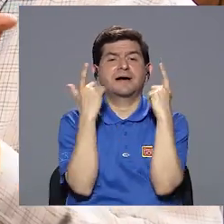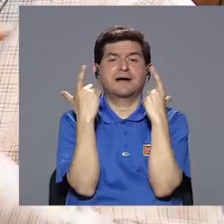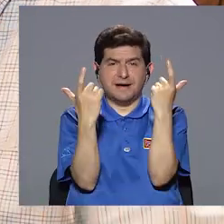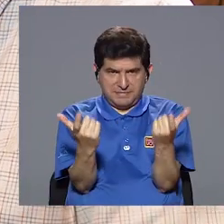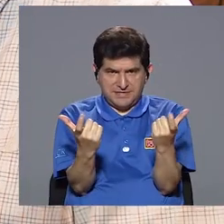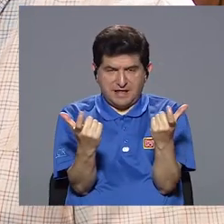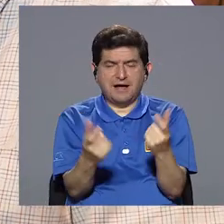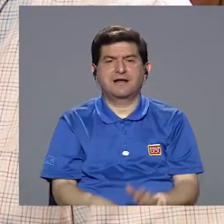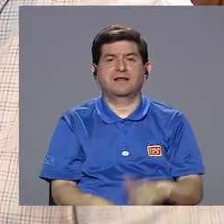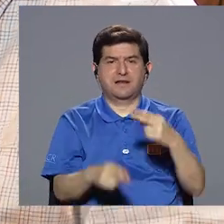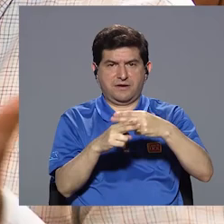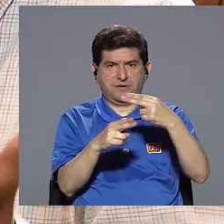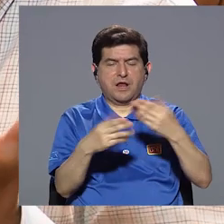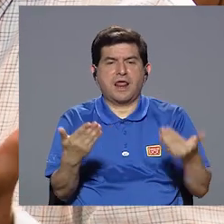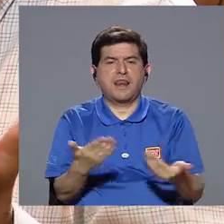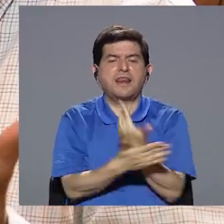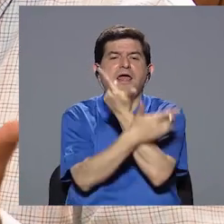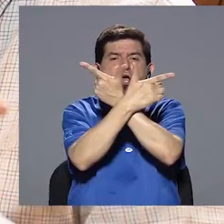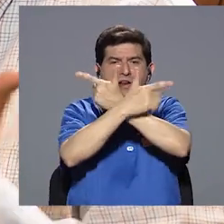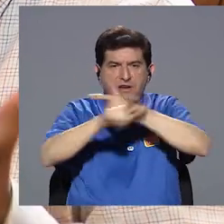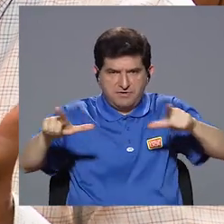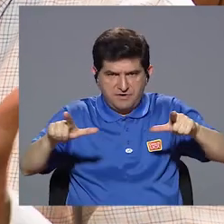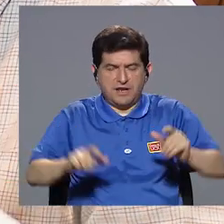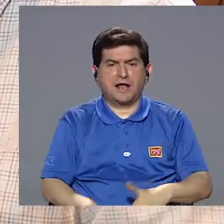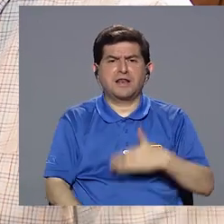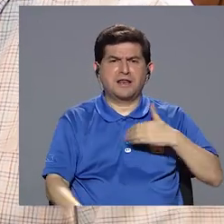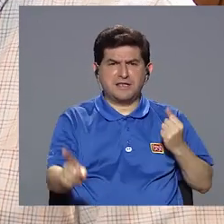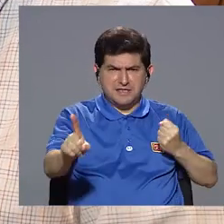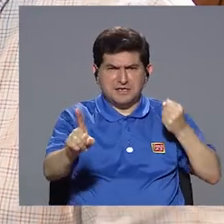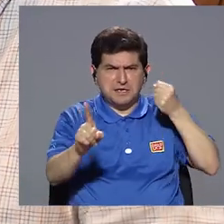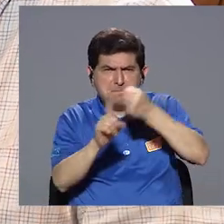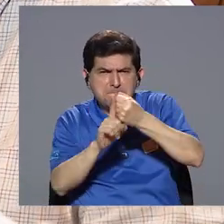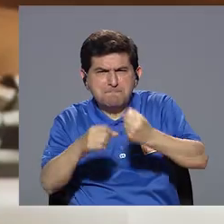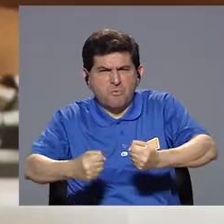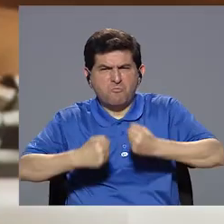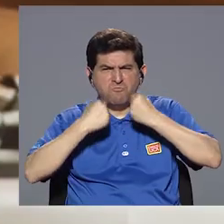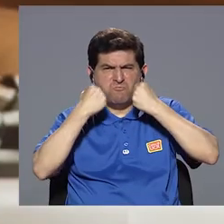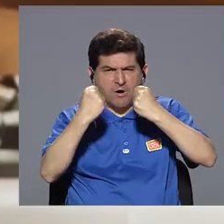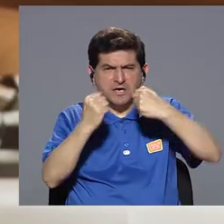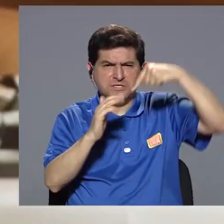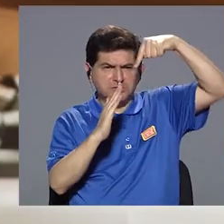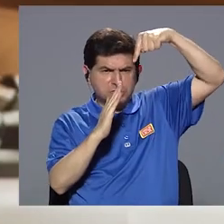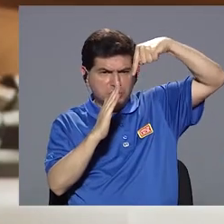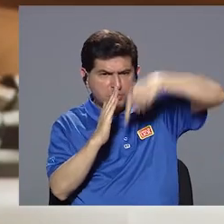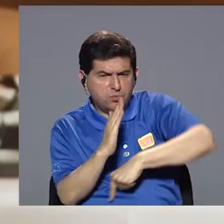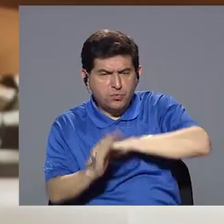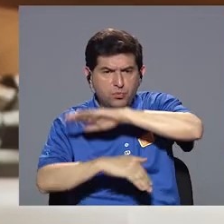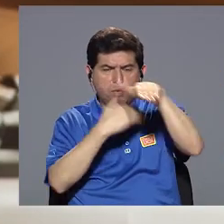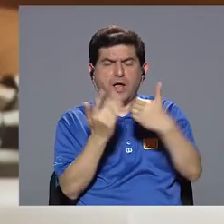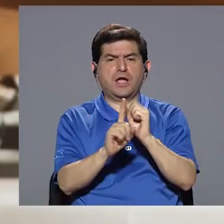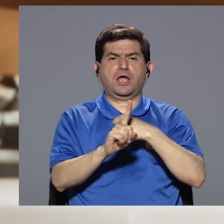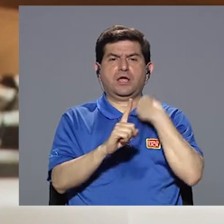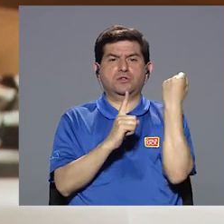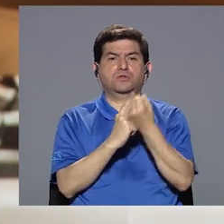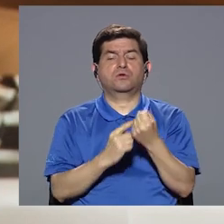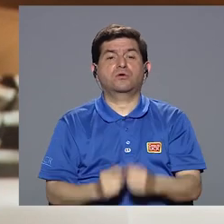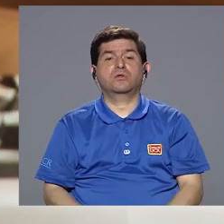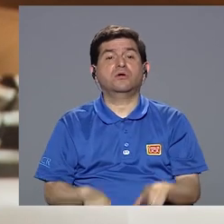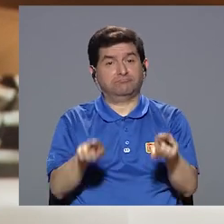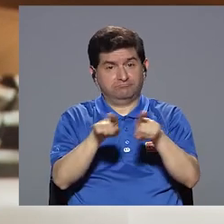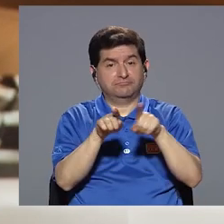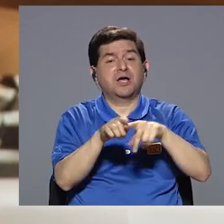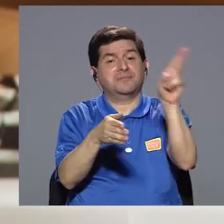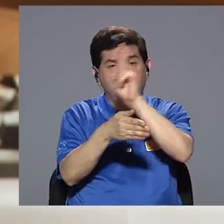etapa de desarrollo del capitalismo que se ha denominado el neoliberalismo y que ha tenido un impacto muy fuerte muy profundo en todas nuestras